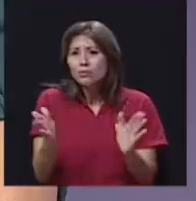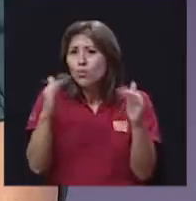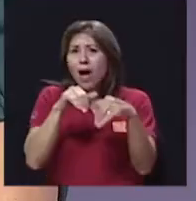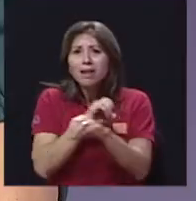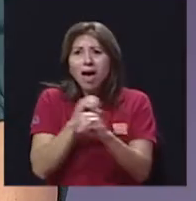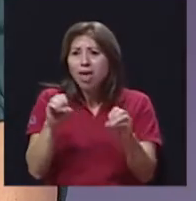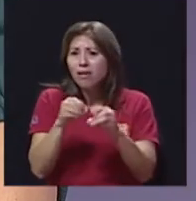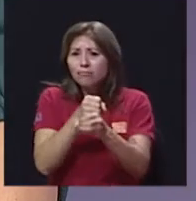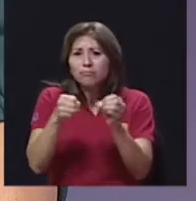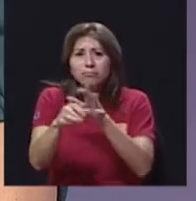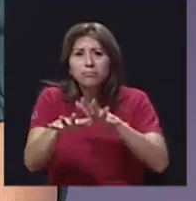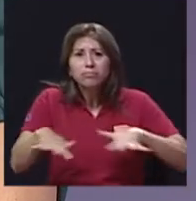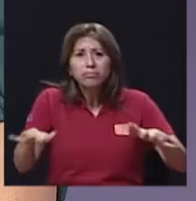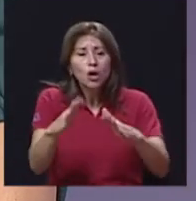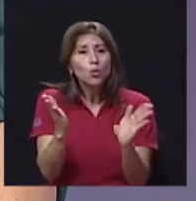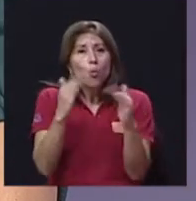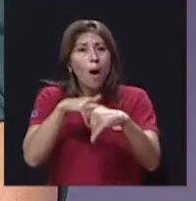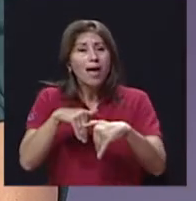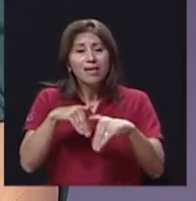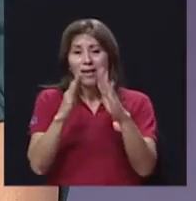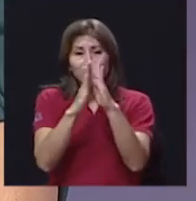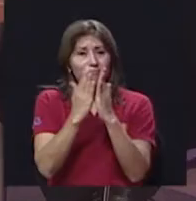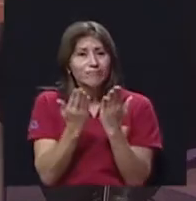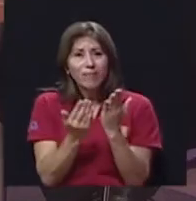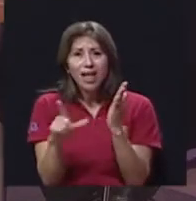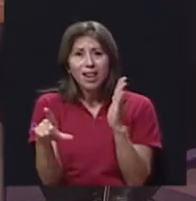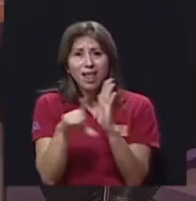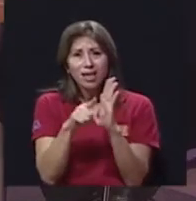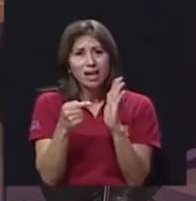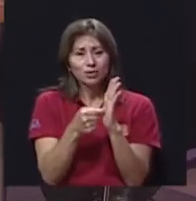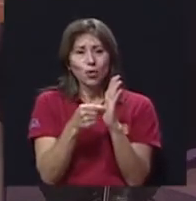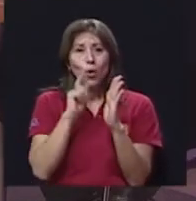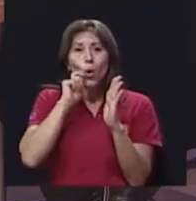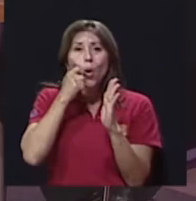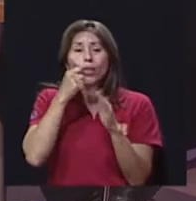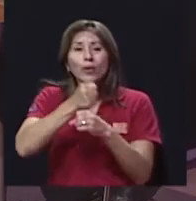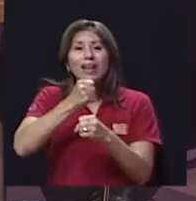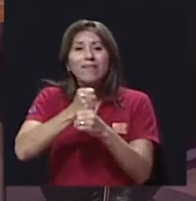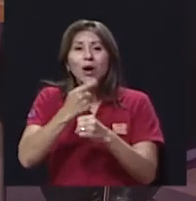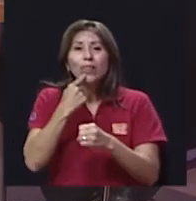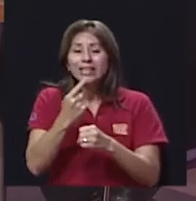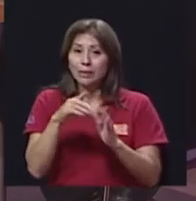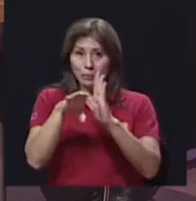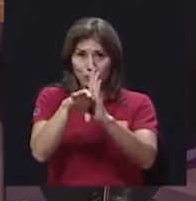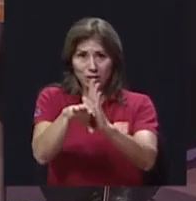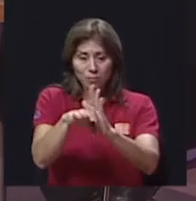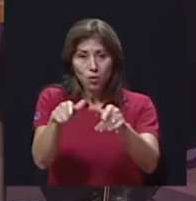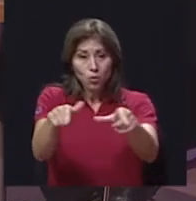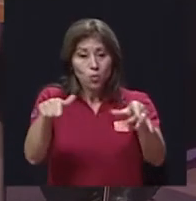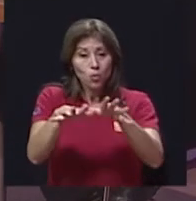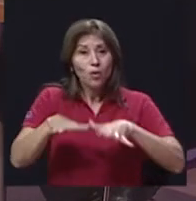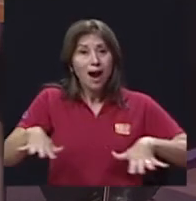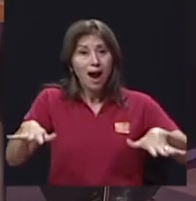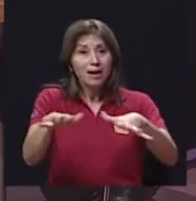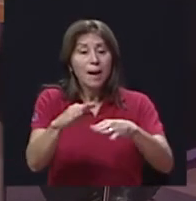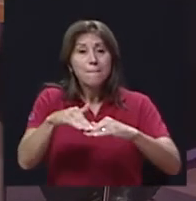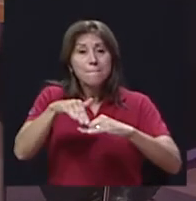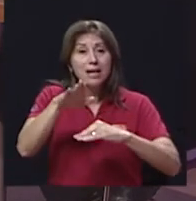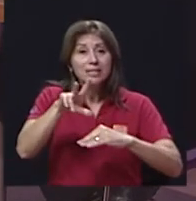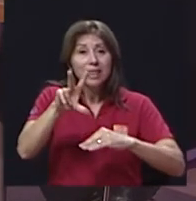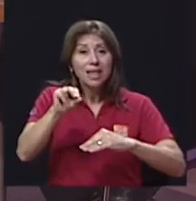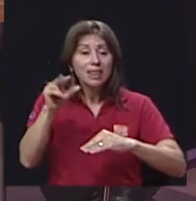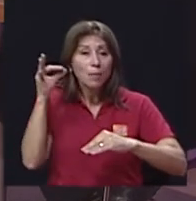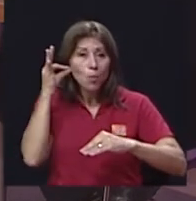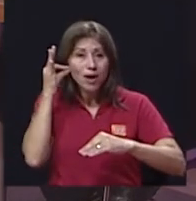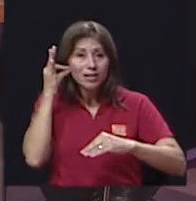ejemplo en la legislación el código de trabajo lo que dice es que en los centros de trabajo donde haya más de 30 mujeres están obligados a los patronos a